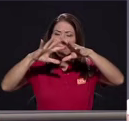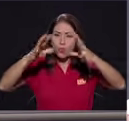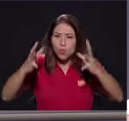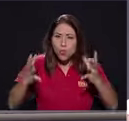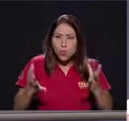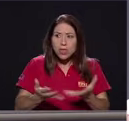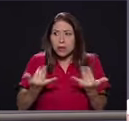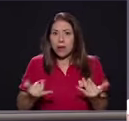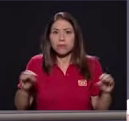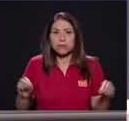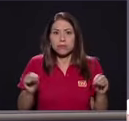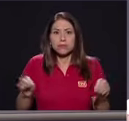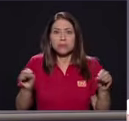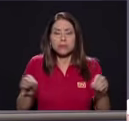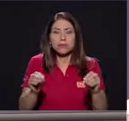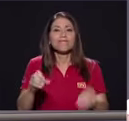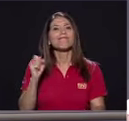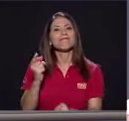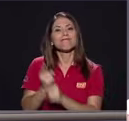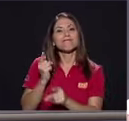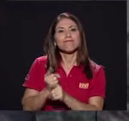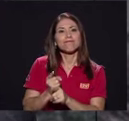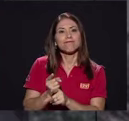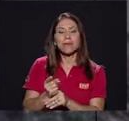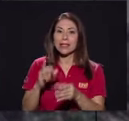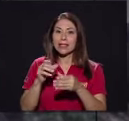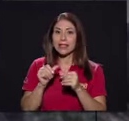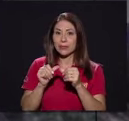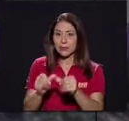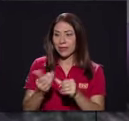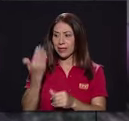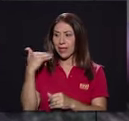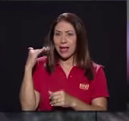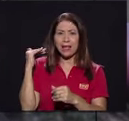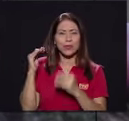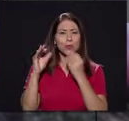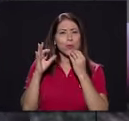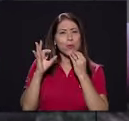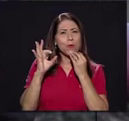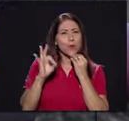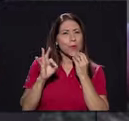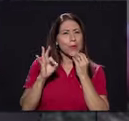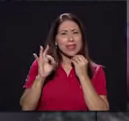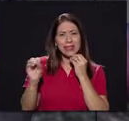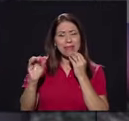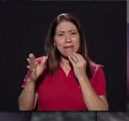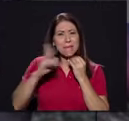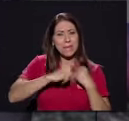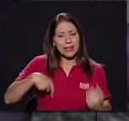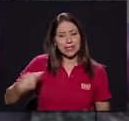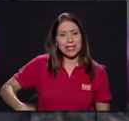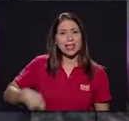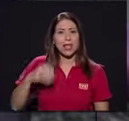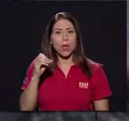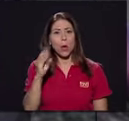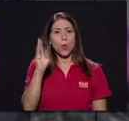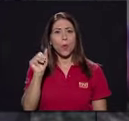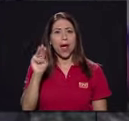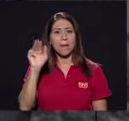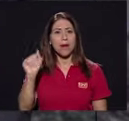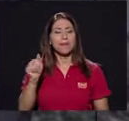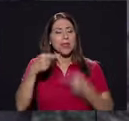¿verdad, don Peter? En efecto, siguiendo con el relato de Cristian, el año 99 el presidente Obama emite un memorándum y